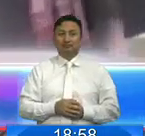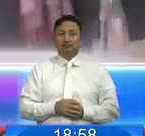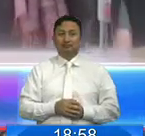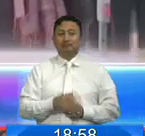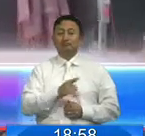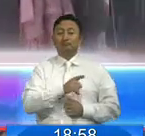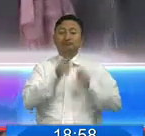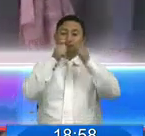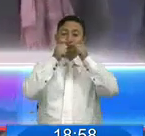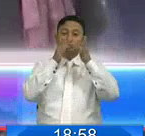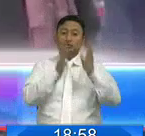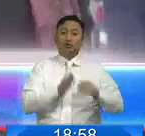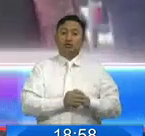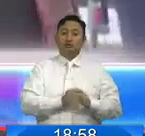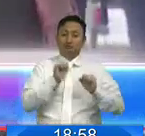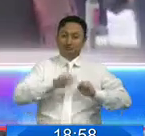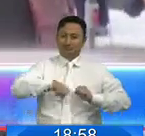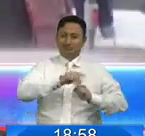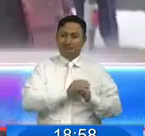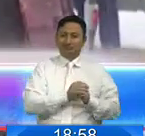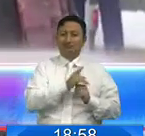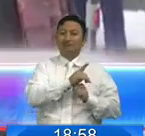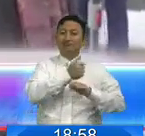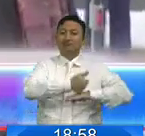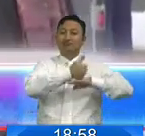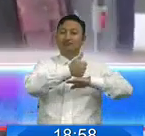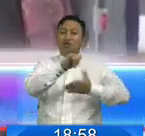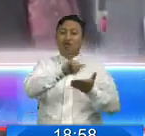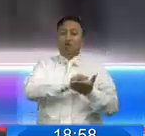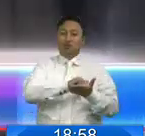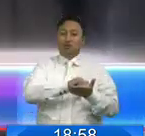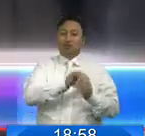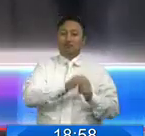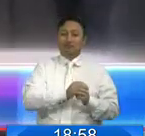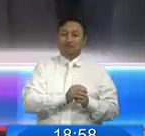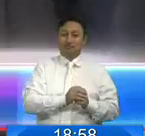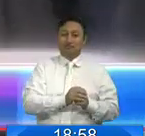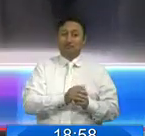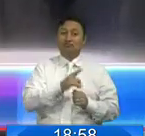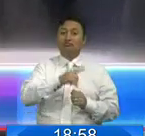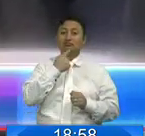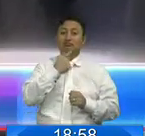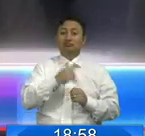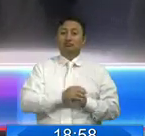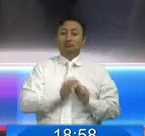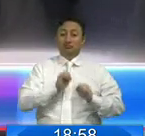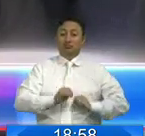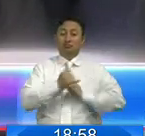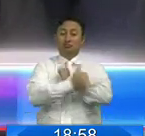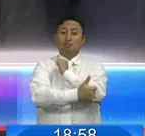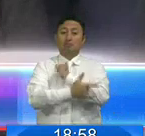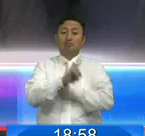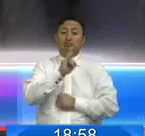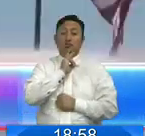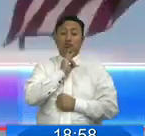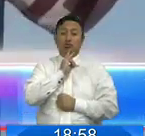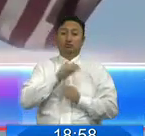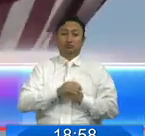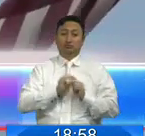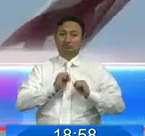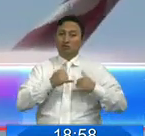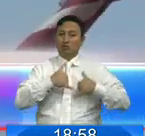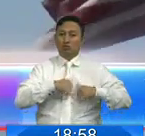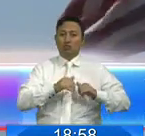El fiscal federal que llevó el caso en el Tribunal de Nueva York, Estados Unidos, aseguró que el país norteamericano